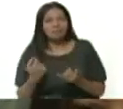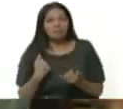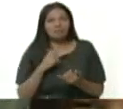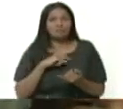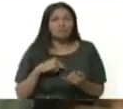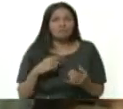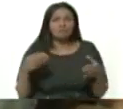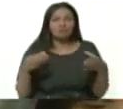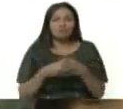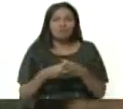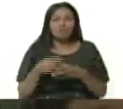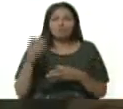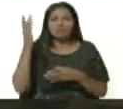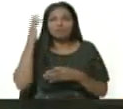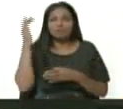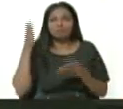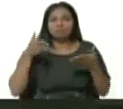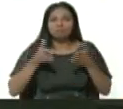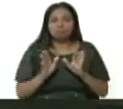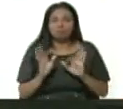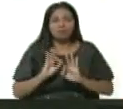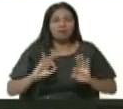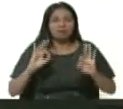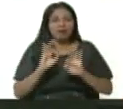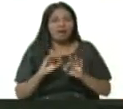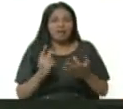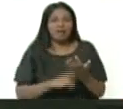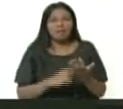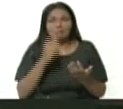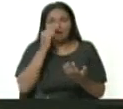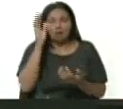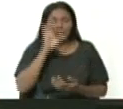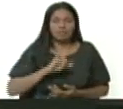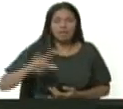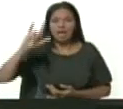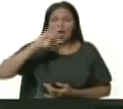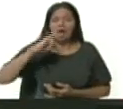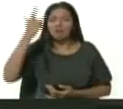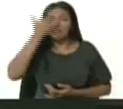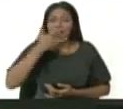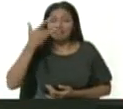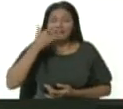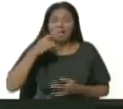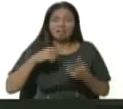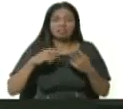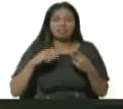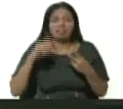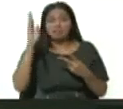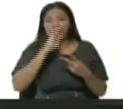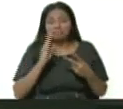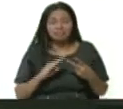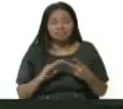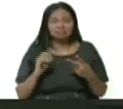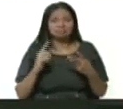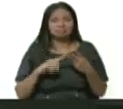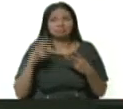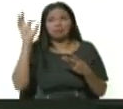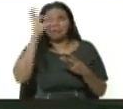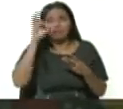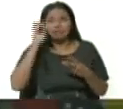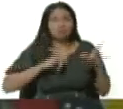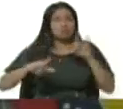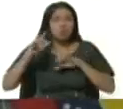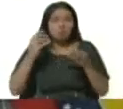Nuestra generación, ustedes no habían nacido, muchachos, hermanos de África, de Brasil, de Palestina. Queridos muchachos, los quiero